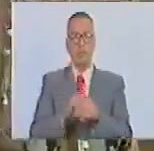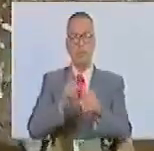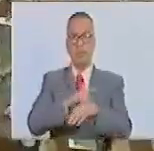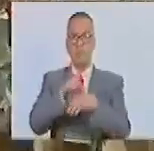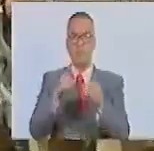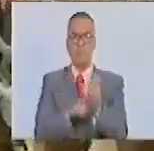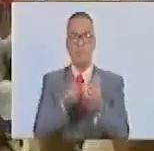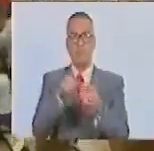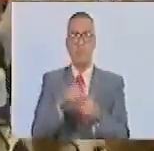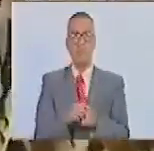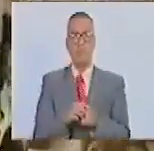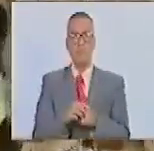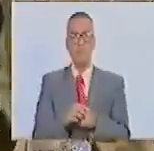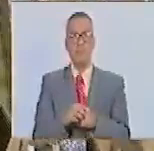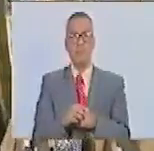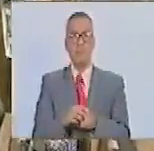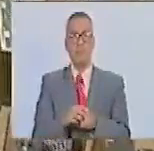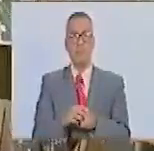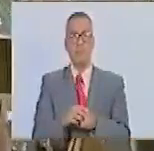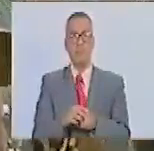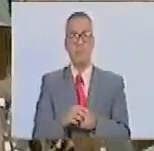mayoría calificadísima.